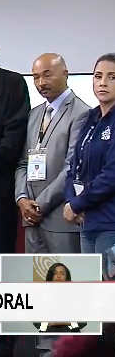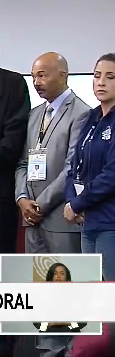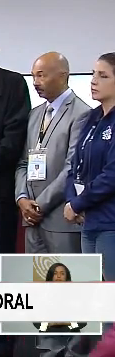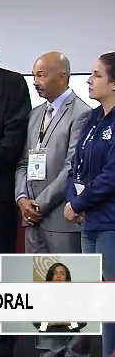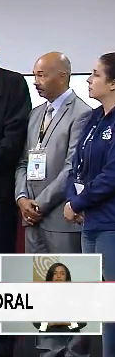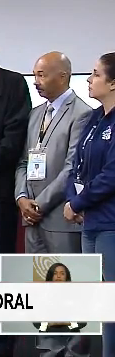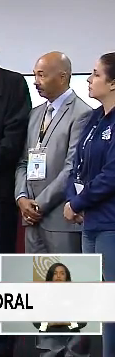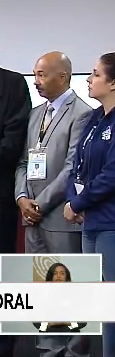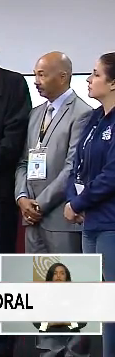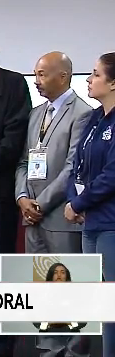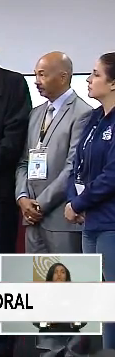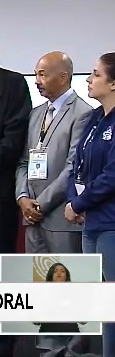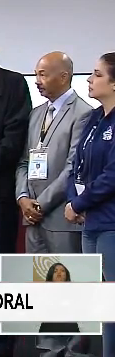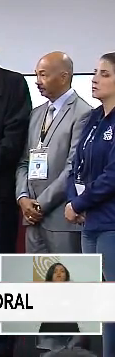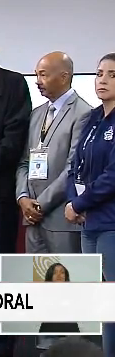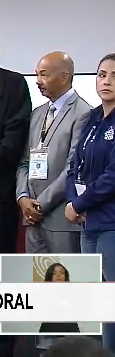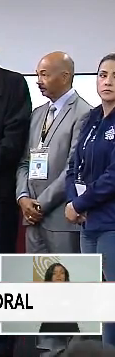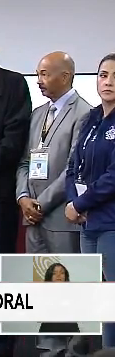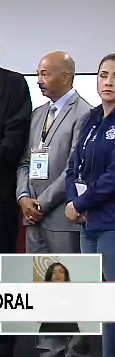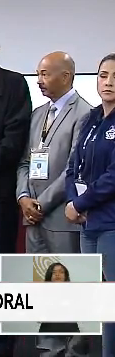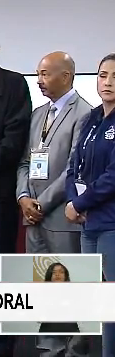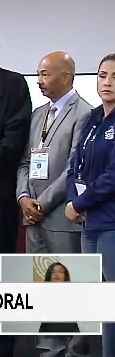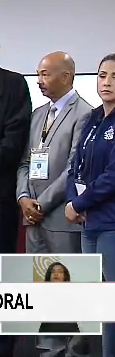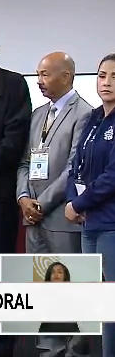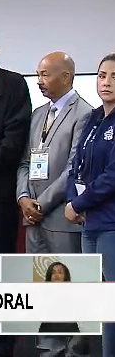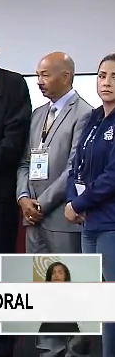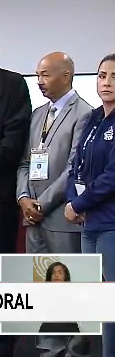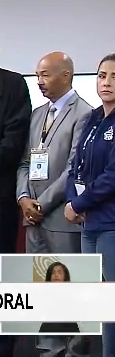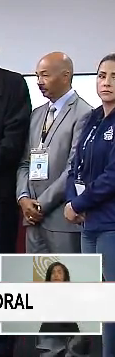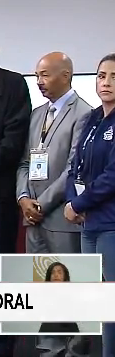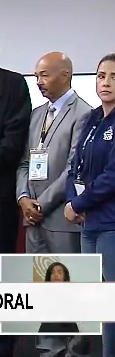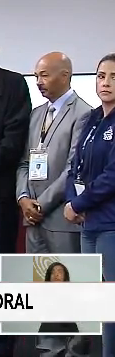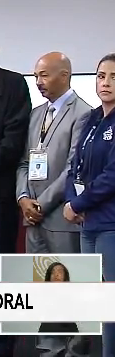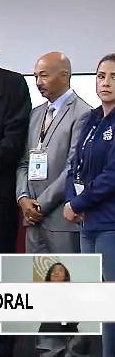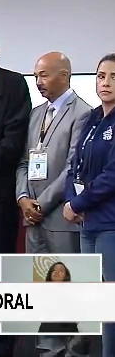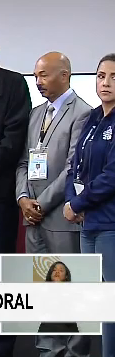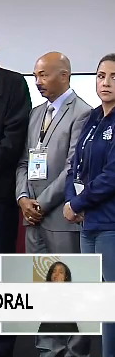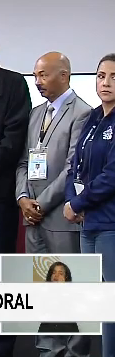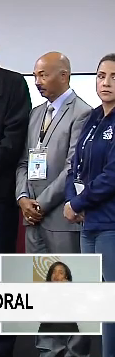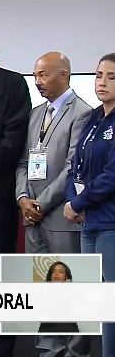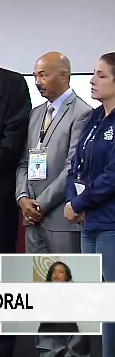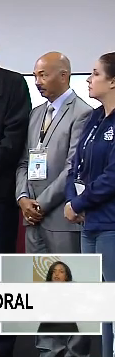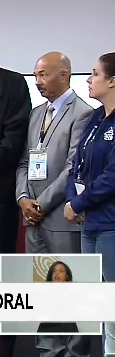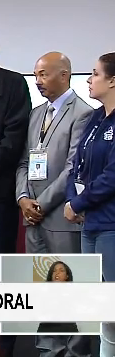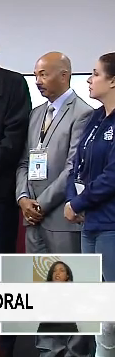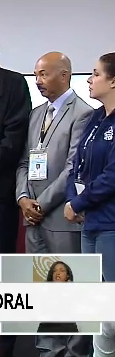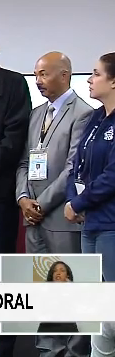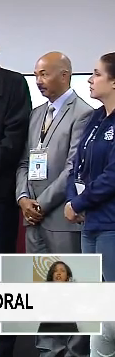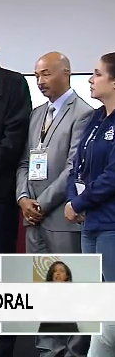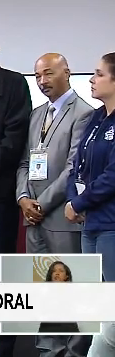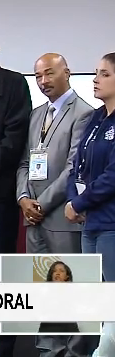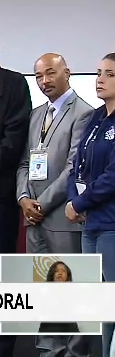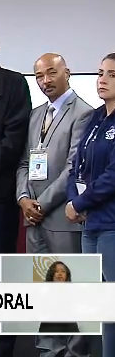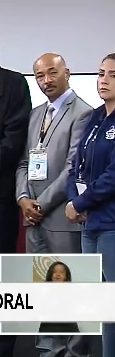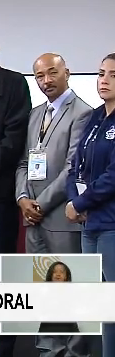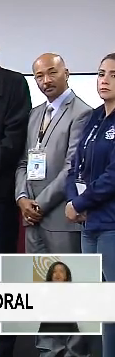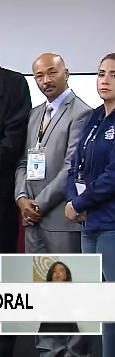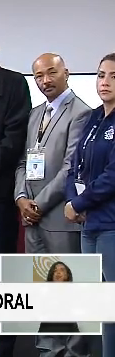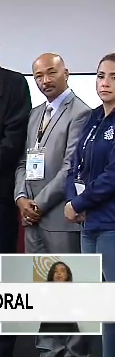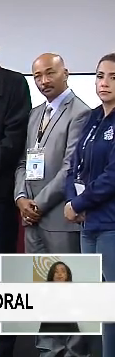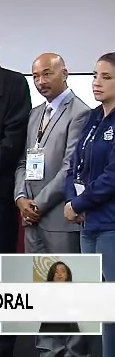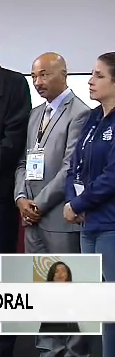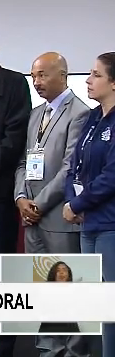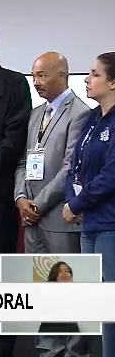Como se lo repito, que son casos aislados que siempre suceden al inicio, pero todo está marchando con la información que tenemos, marcha